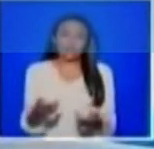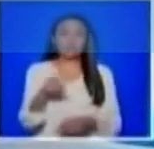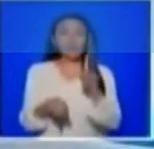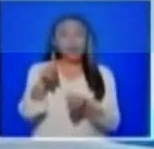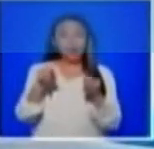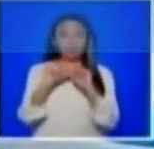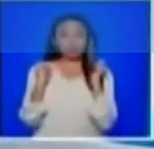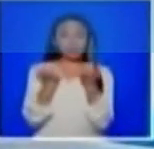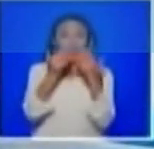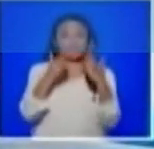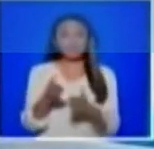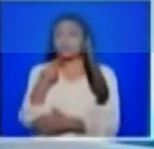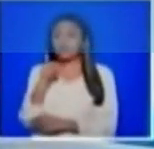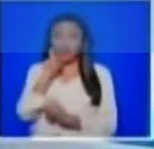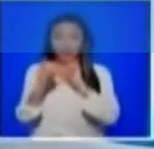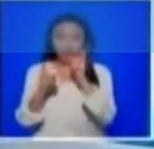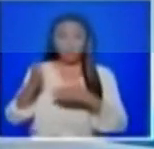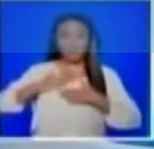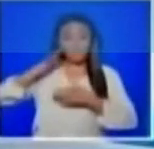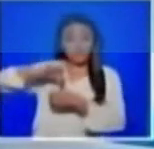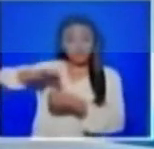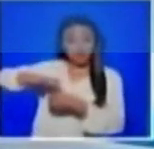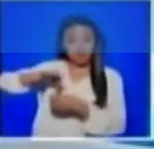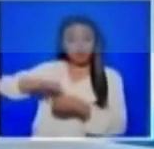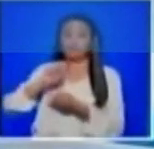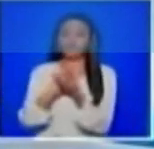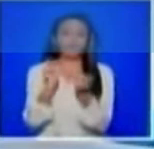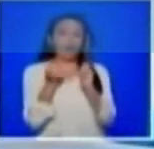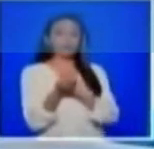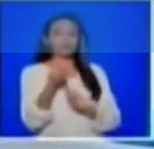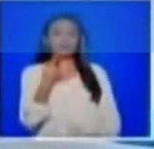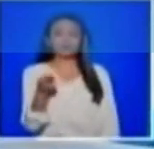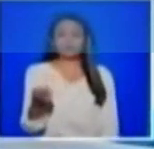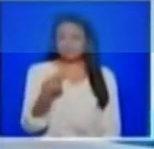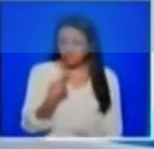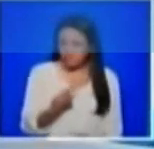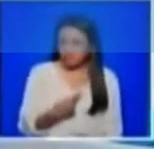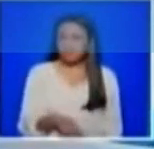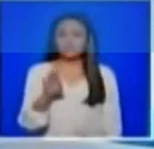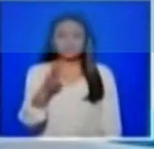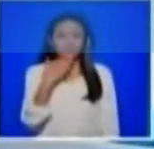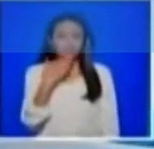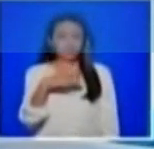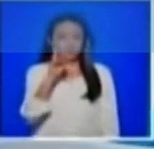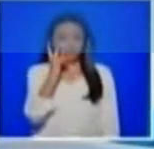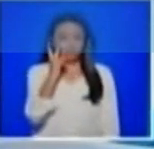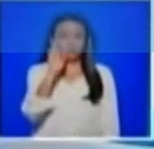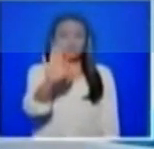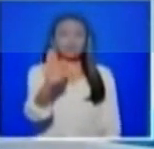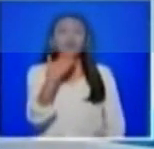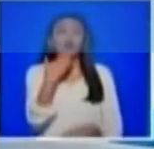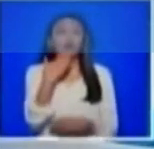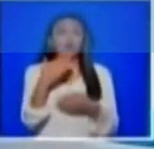varios asambleístas reclamaron que su voto electrónico habría sido manipulado. Patricio Díaz siguió de cerca